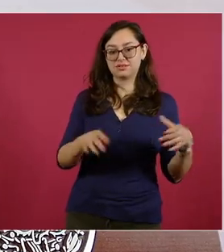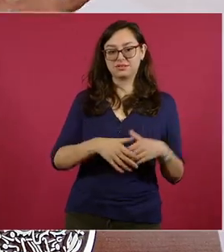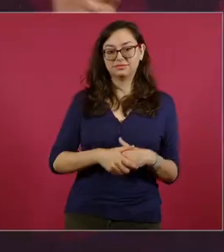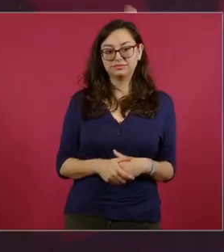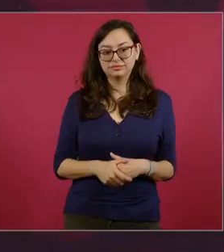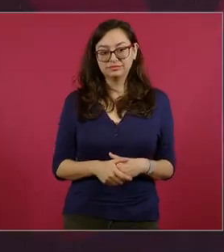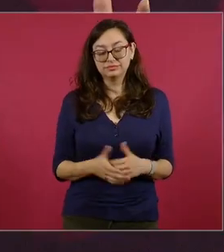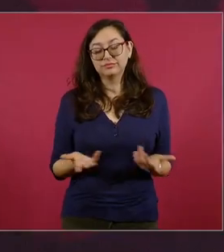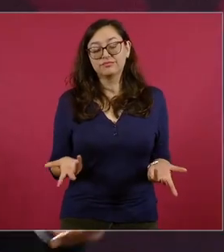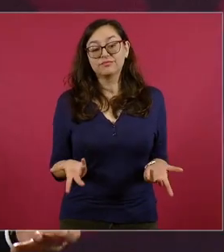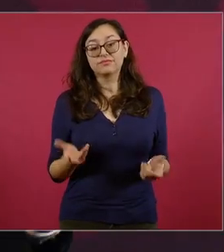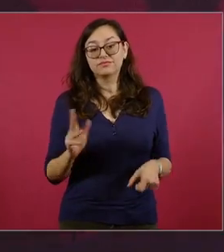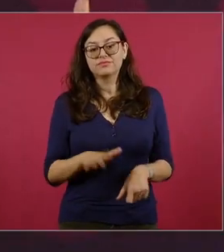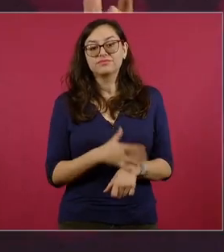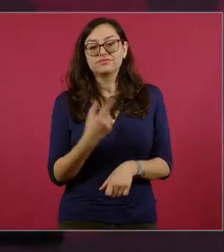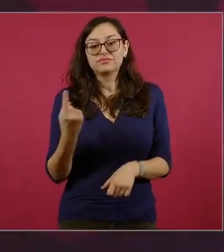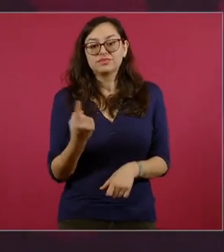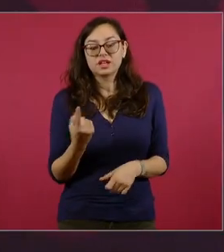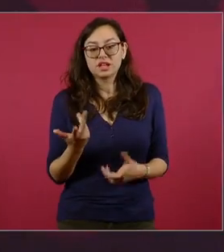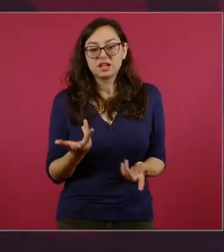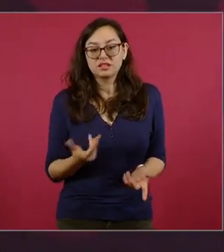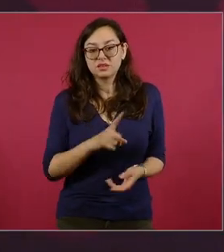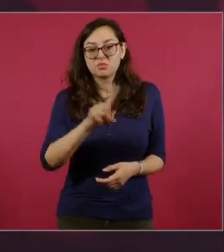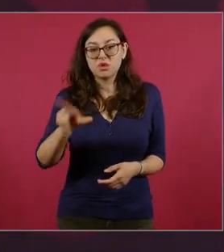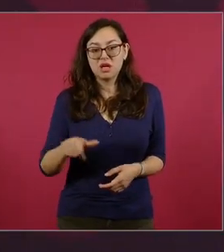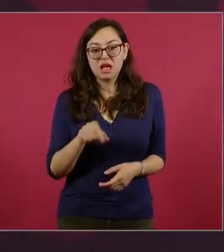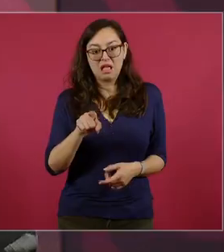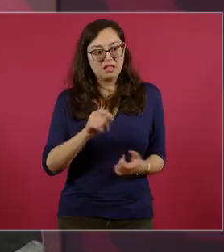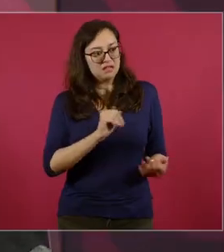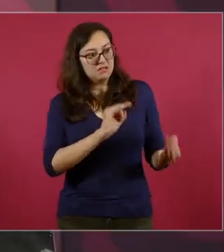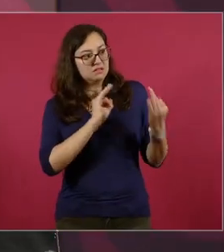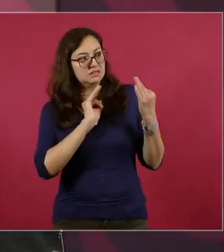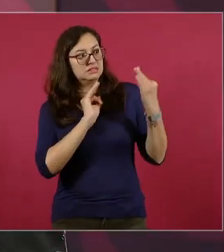¿Por qué? No pudo.